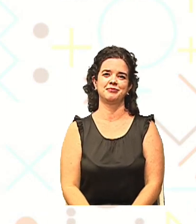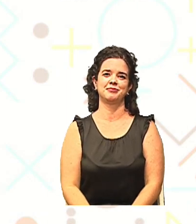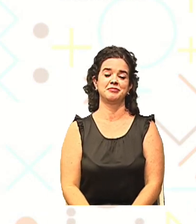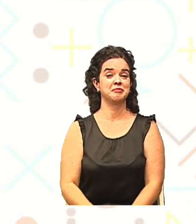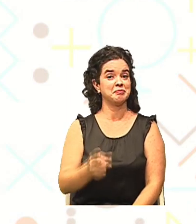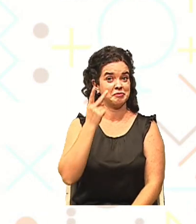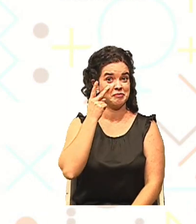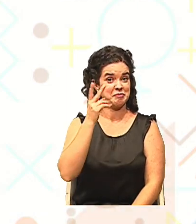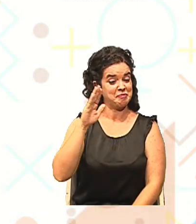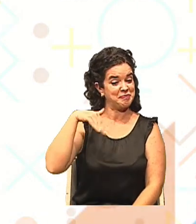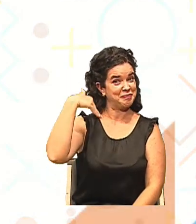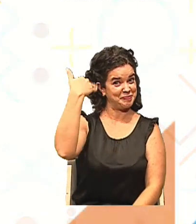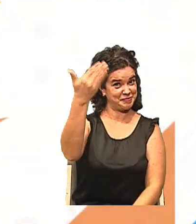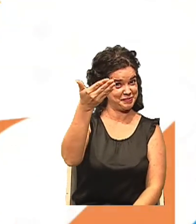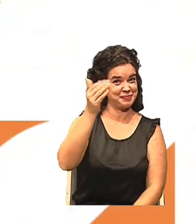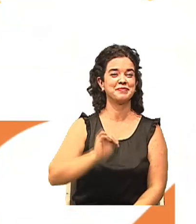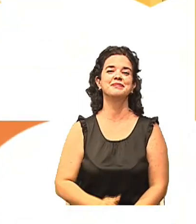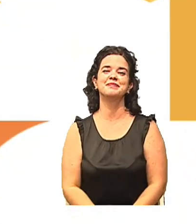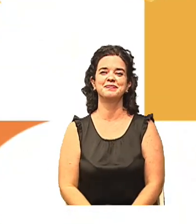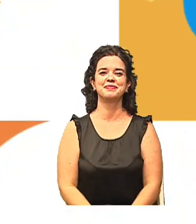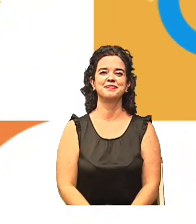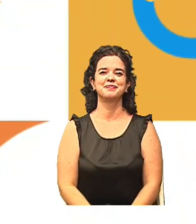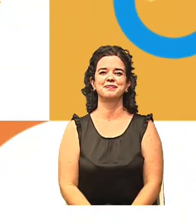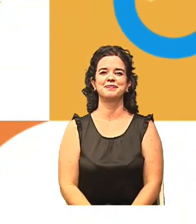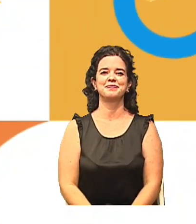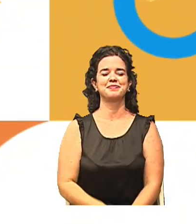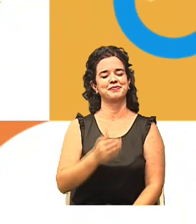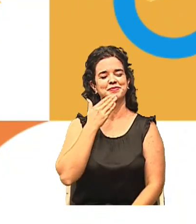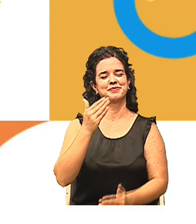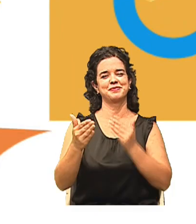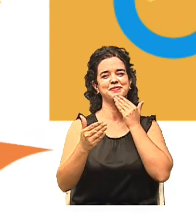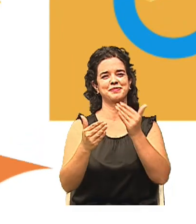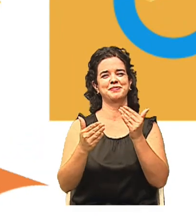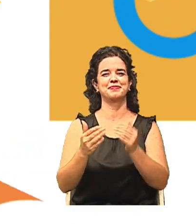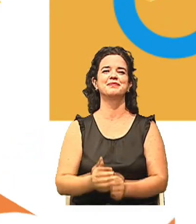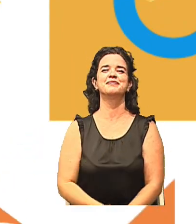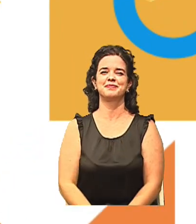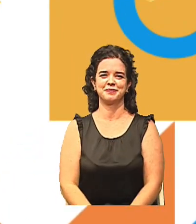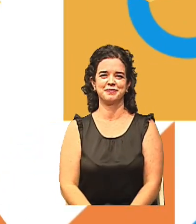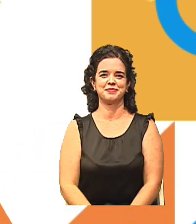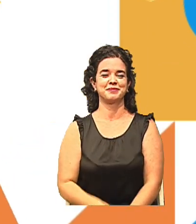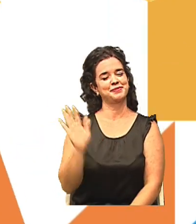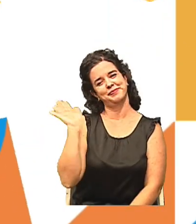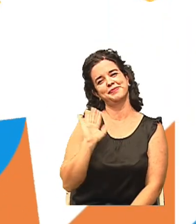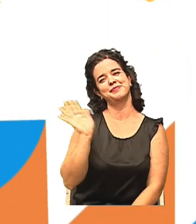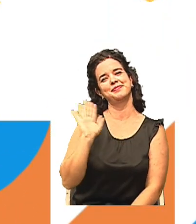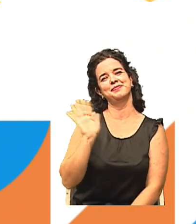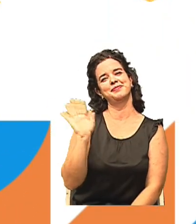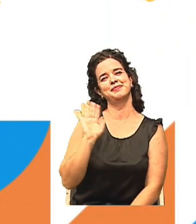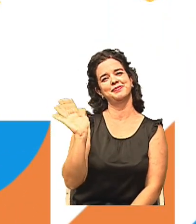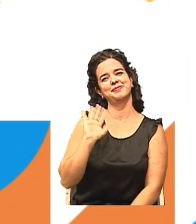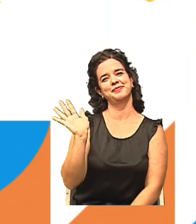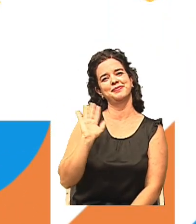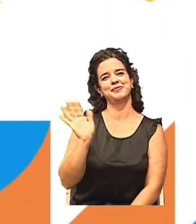Nos vemos en la próxima lección. Gracias. Hasta luego.